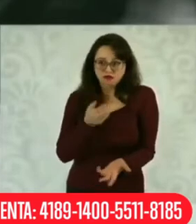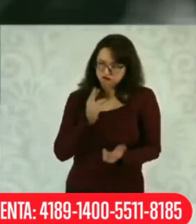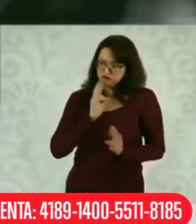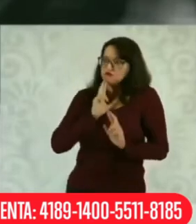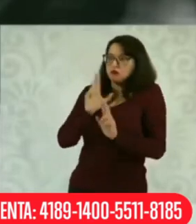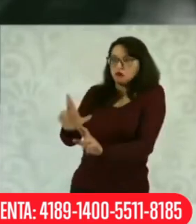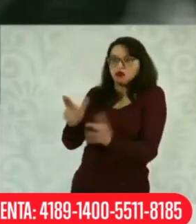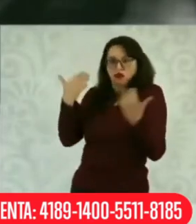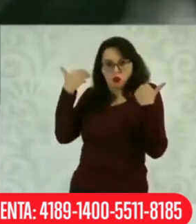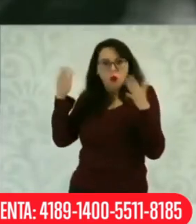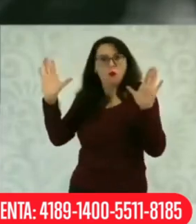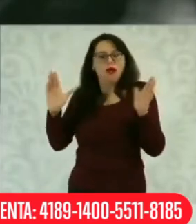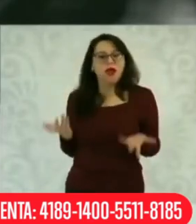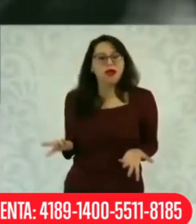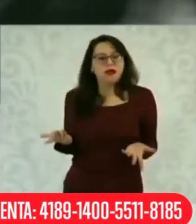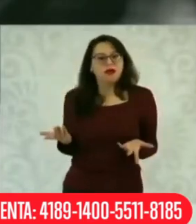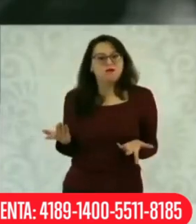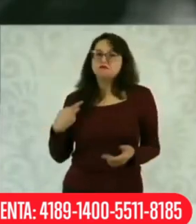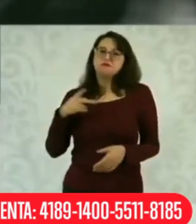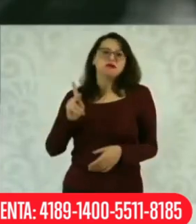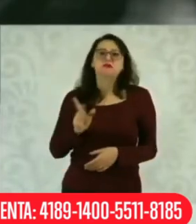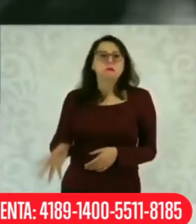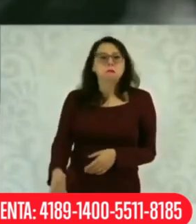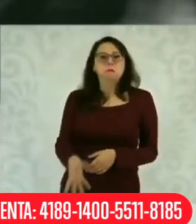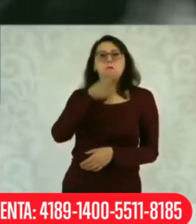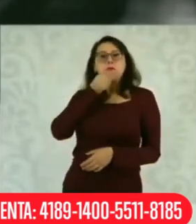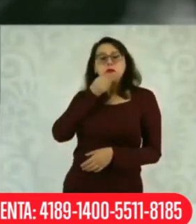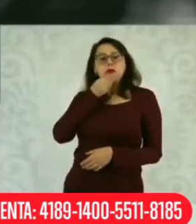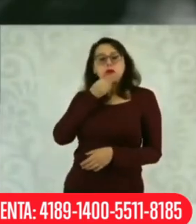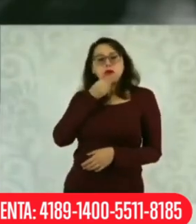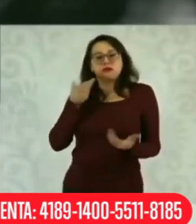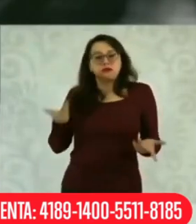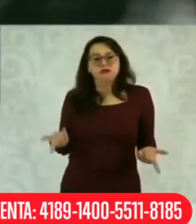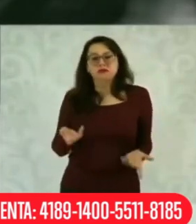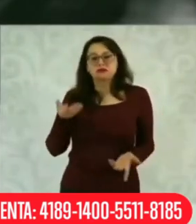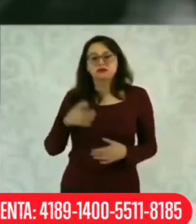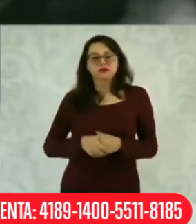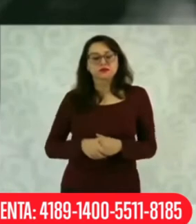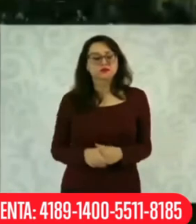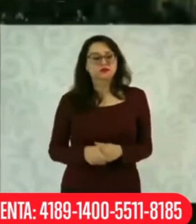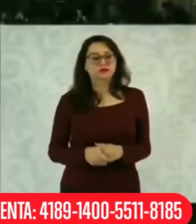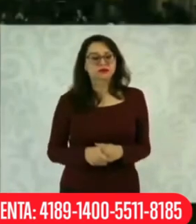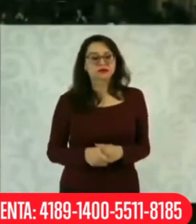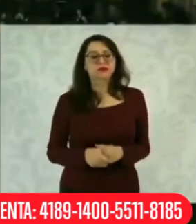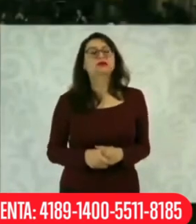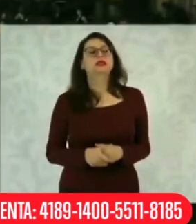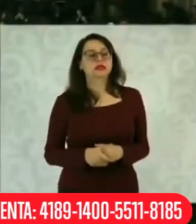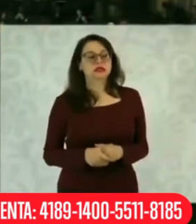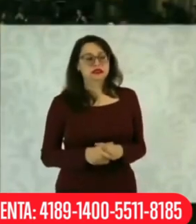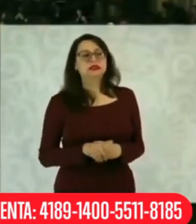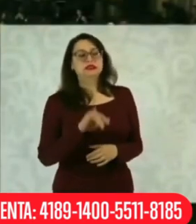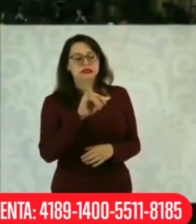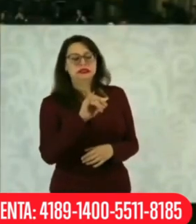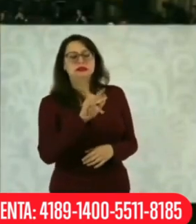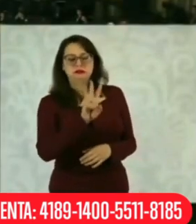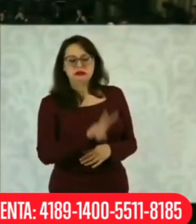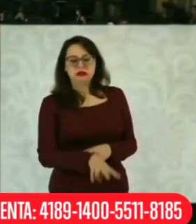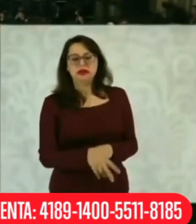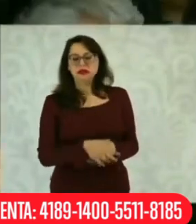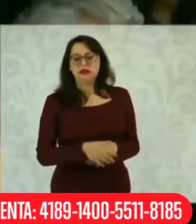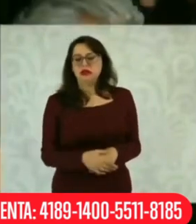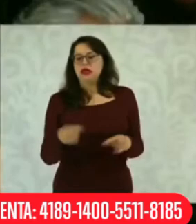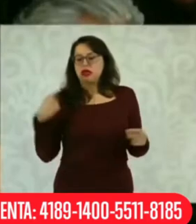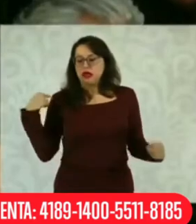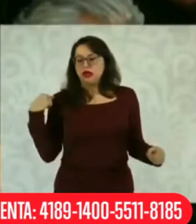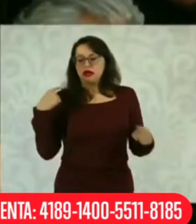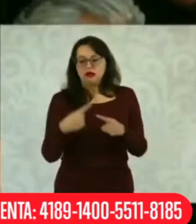no eran suficientes, poder llevar a cabo ese procedimiento. No lo llevaron. Claro, usted menciona que en 4 años nunca se